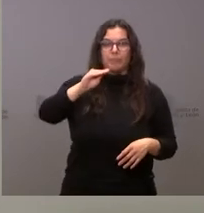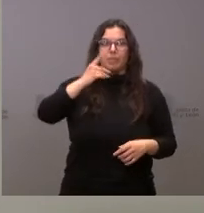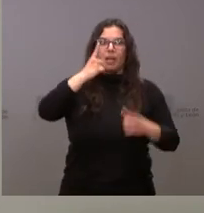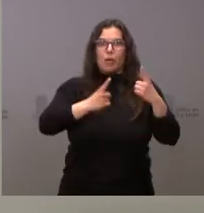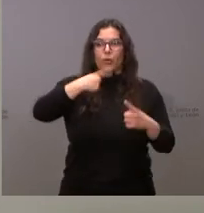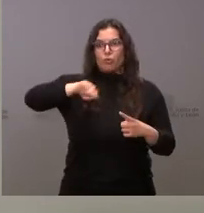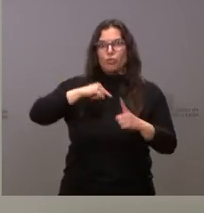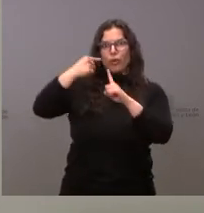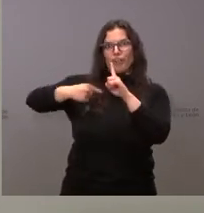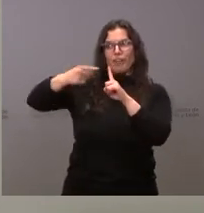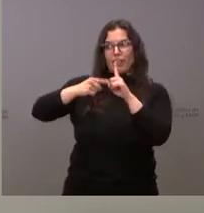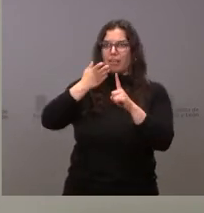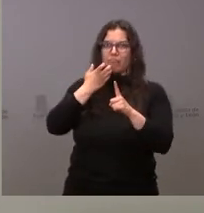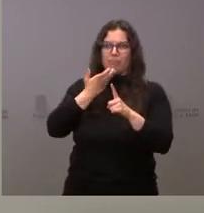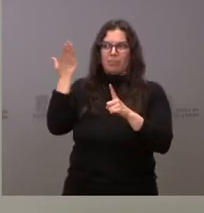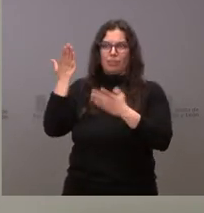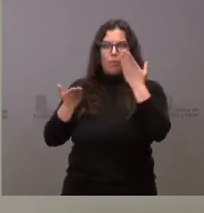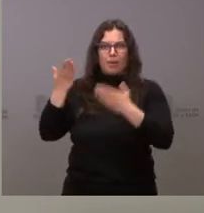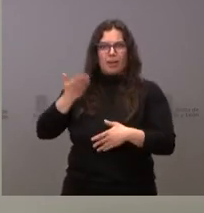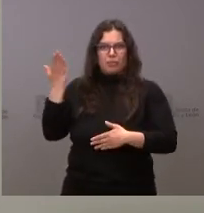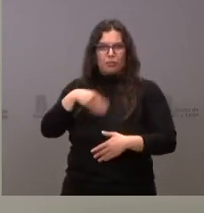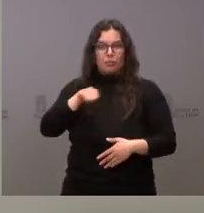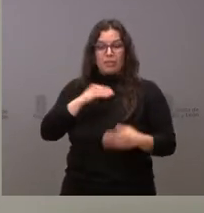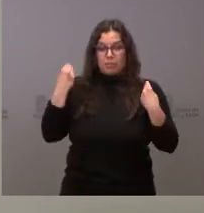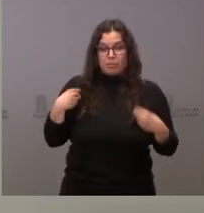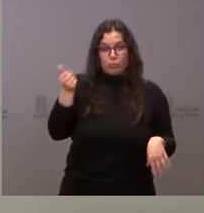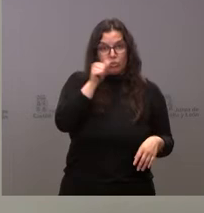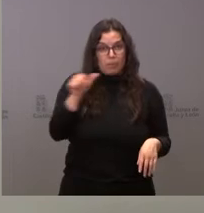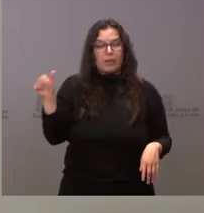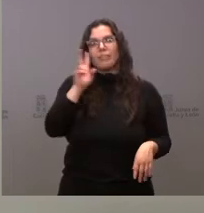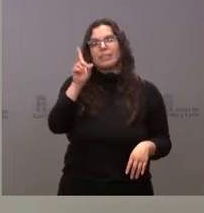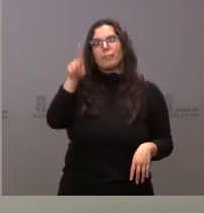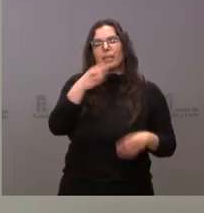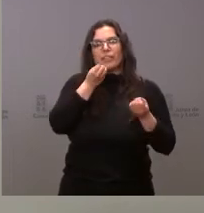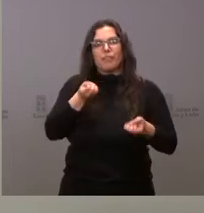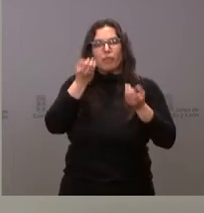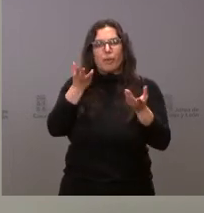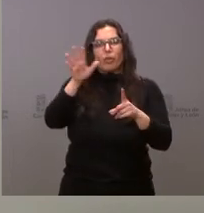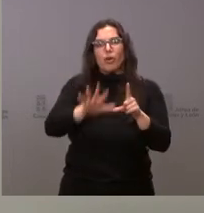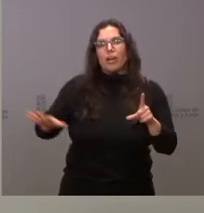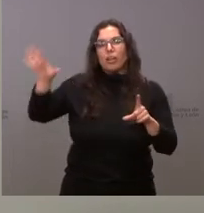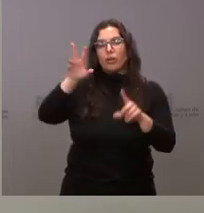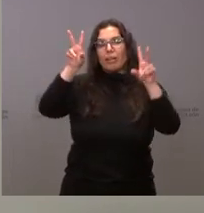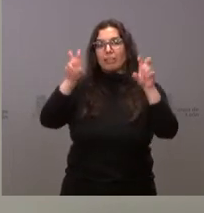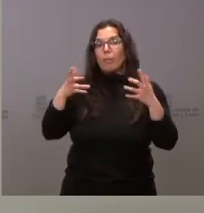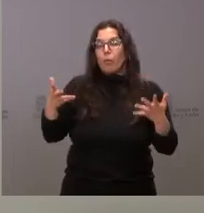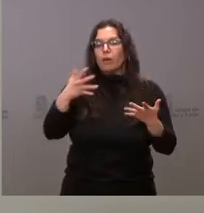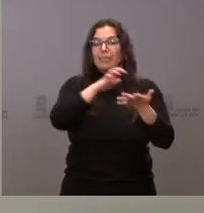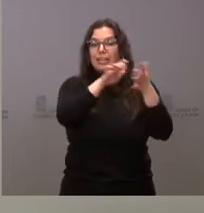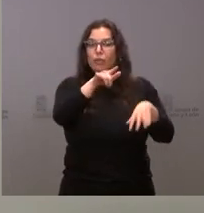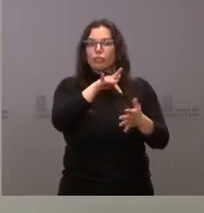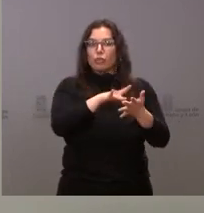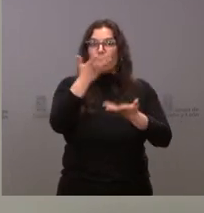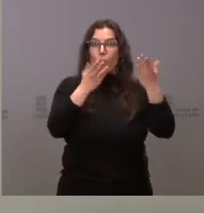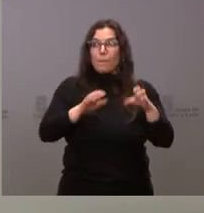referencia dentro del conjunto nacional esta misma semana vimos también información nacional sobre el hecho de que castilla y león' era la quinta